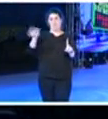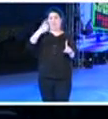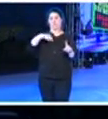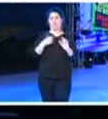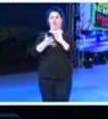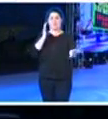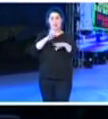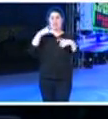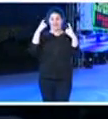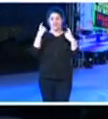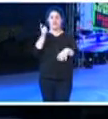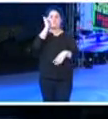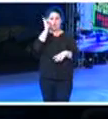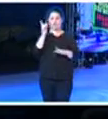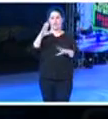Ángel Cabrera.